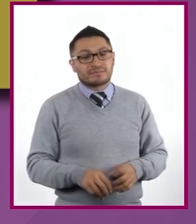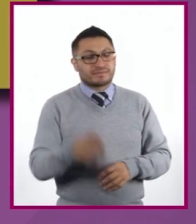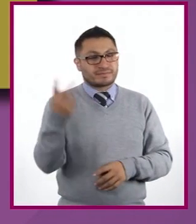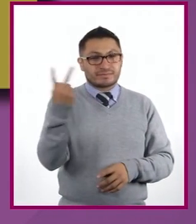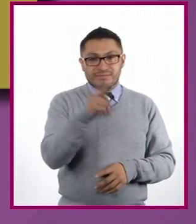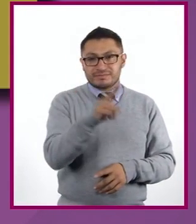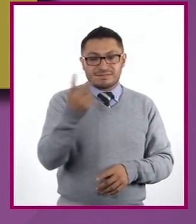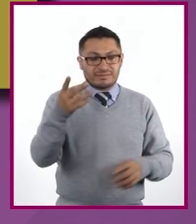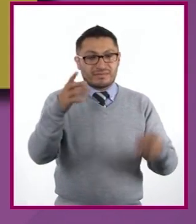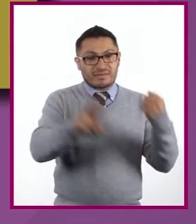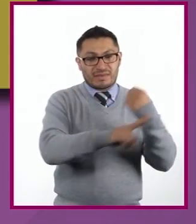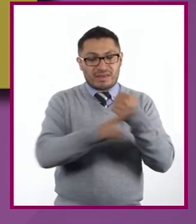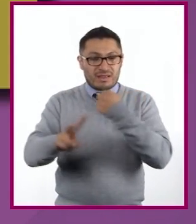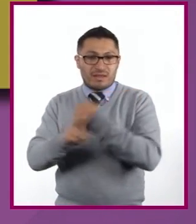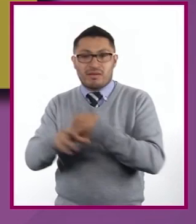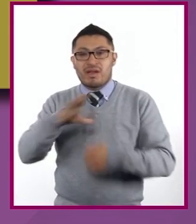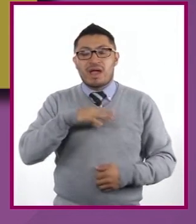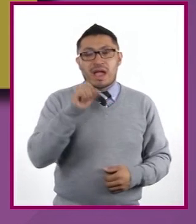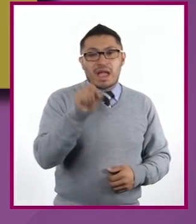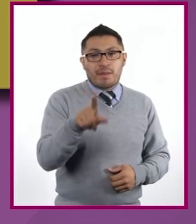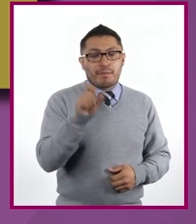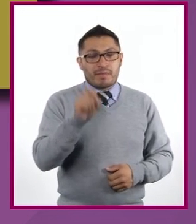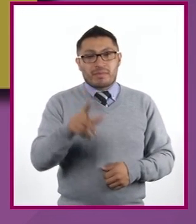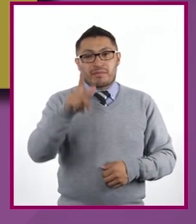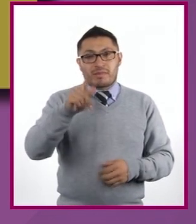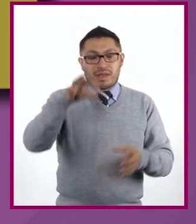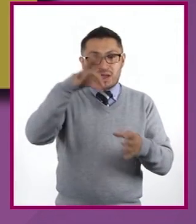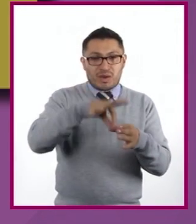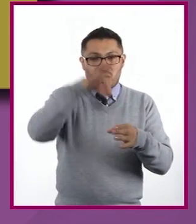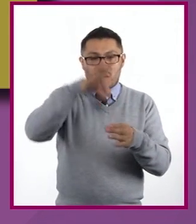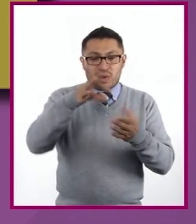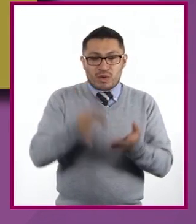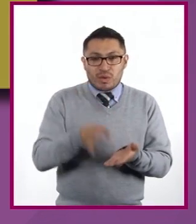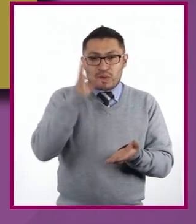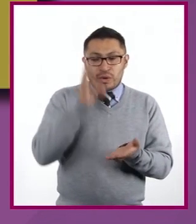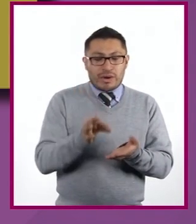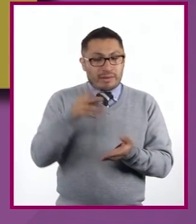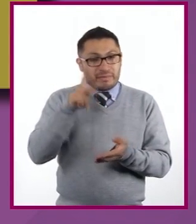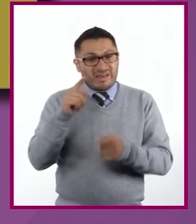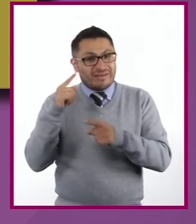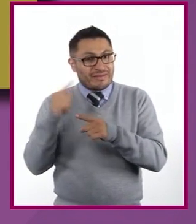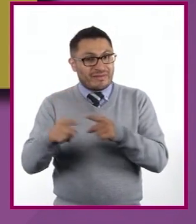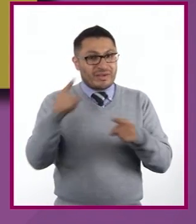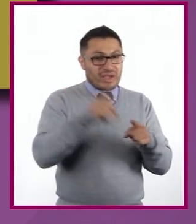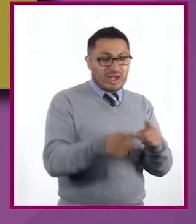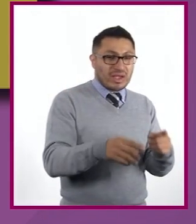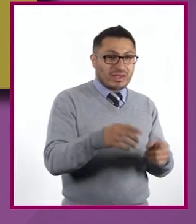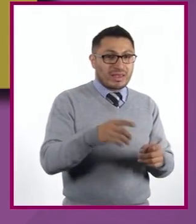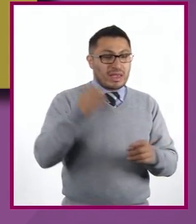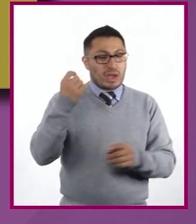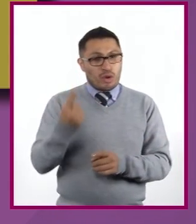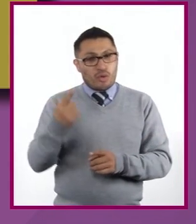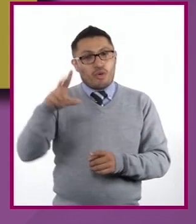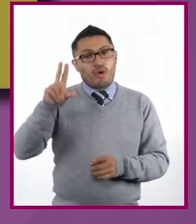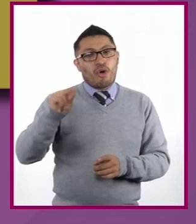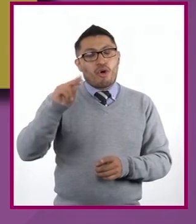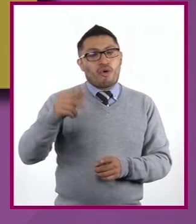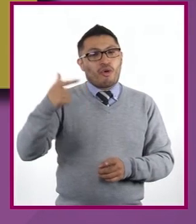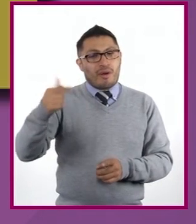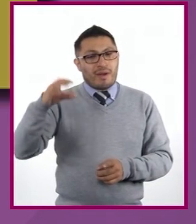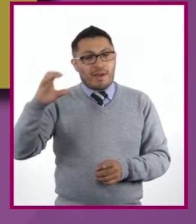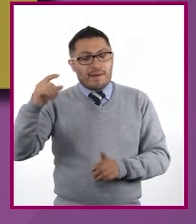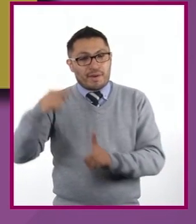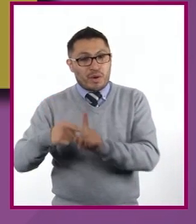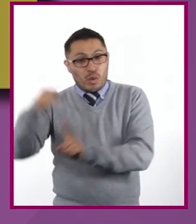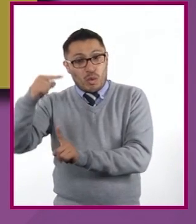dos vasos contienen la misma cantidad de té, pero a diferente temperatura. Uno está a 80 grados